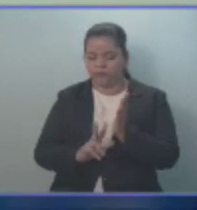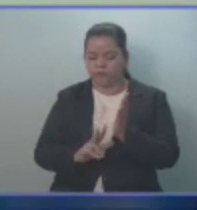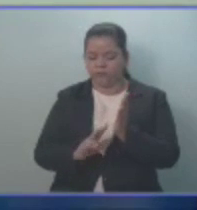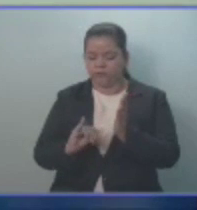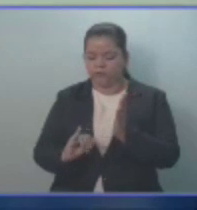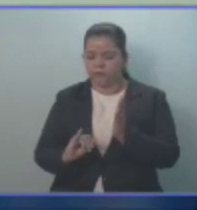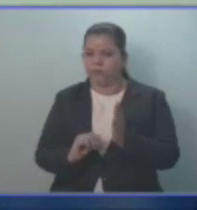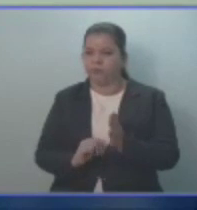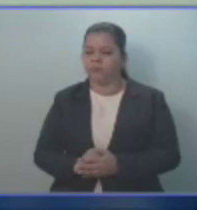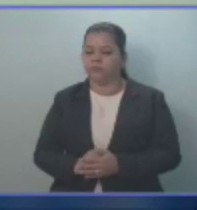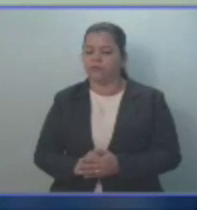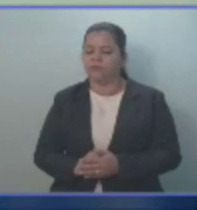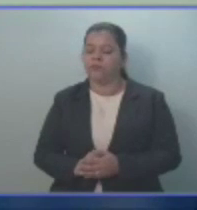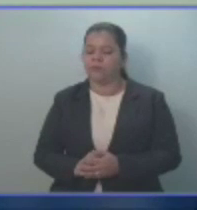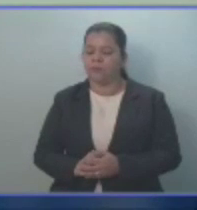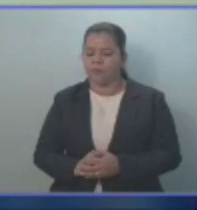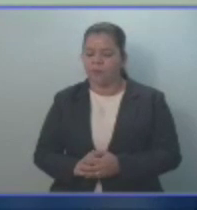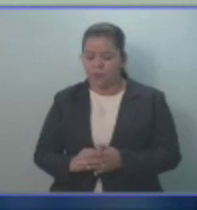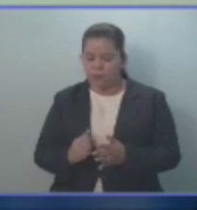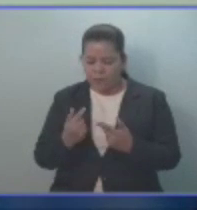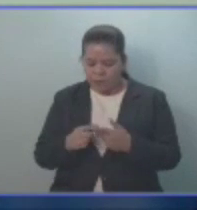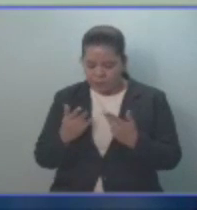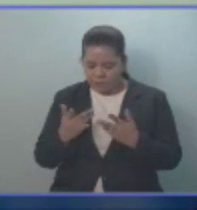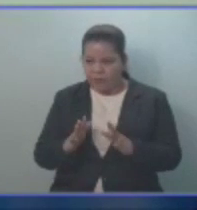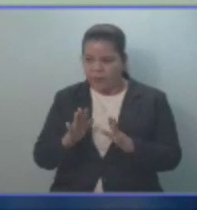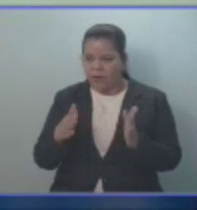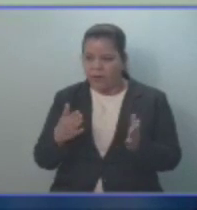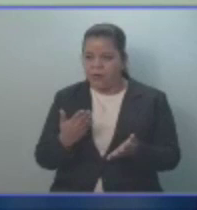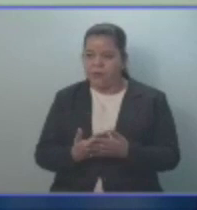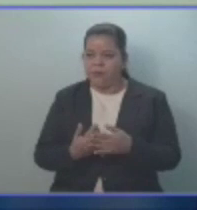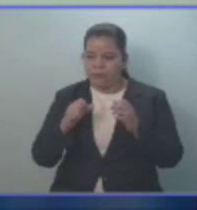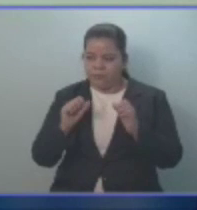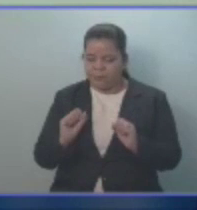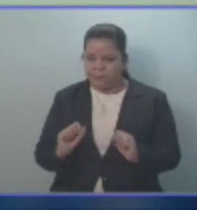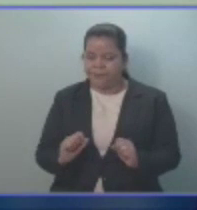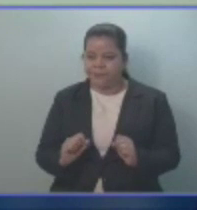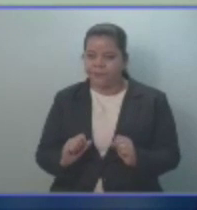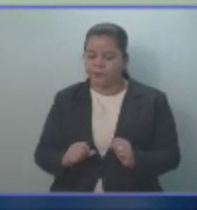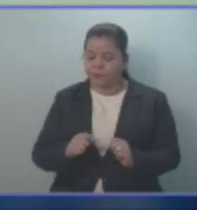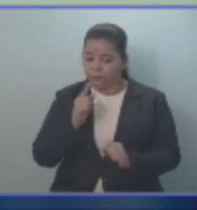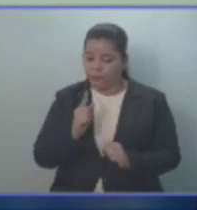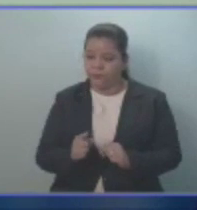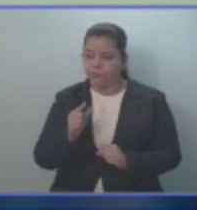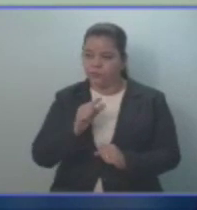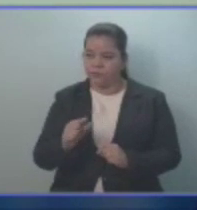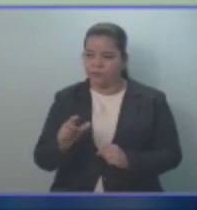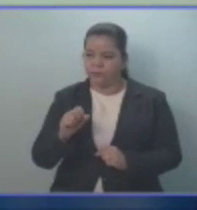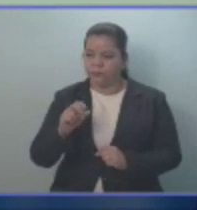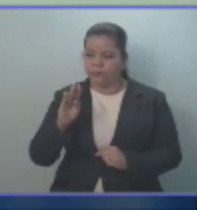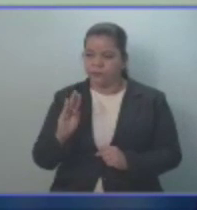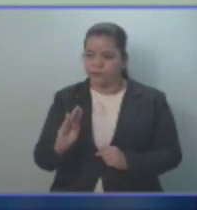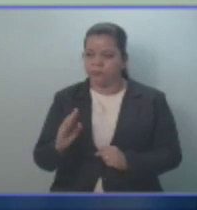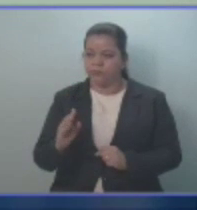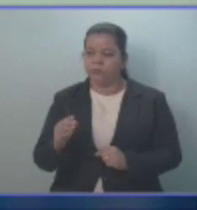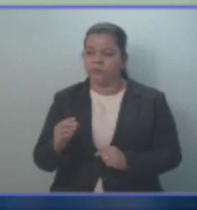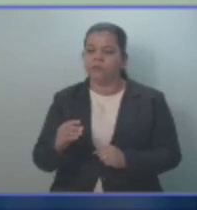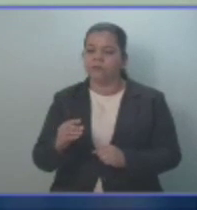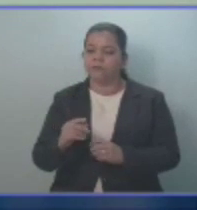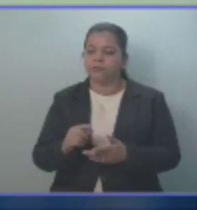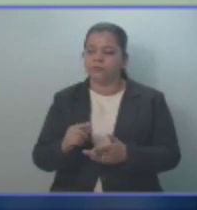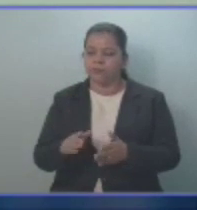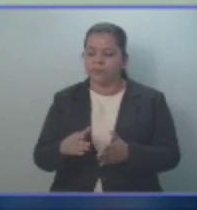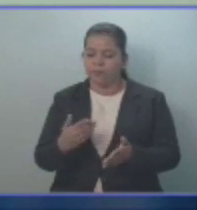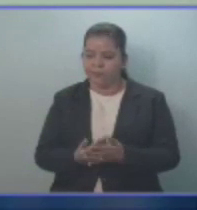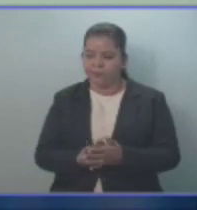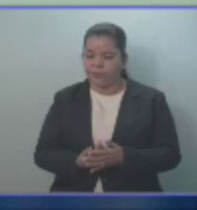3I anterior, que sean exigibles en nombre de las subdivisiones políticas o